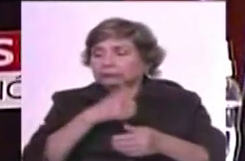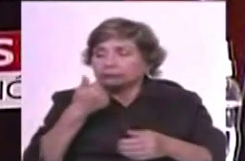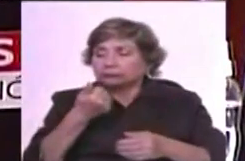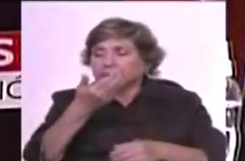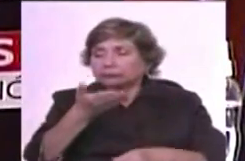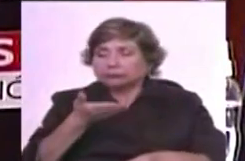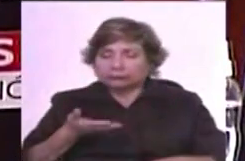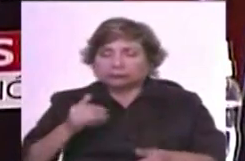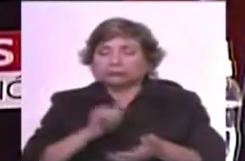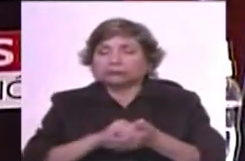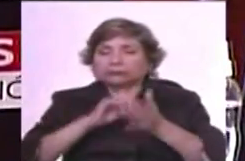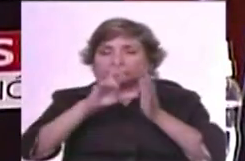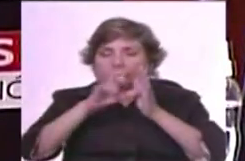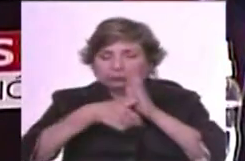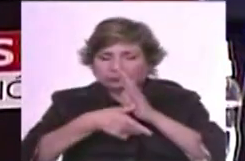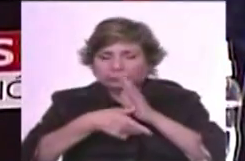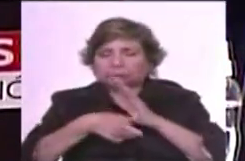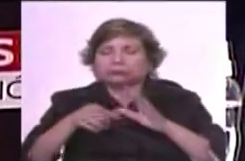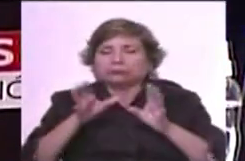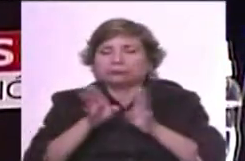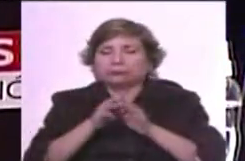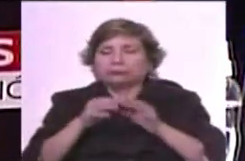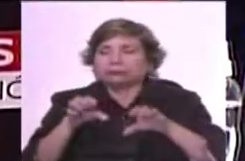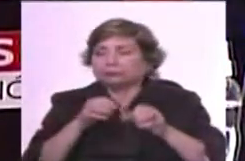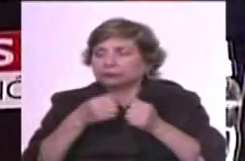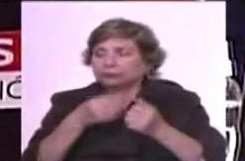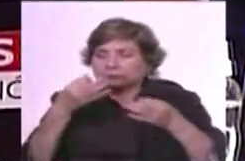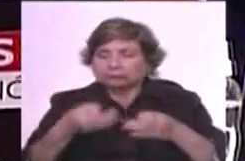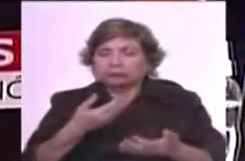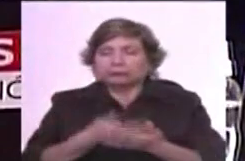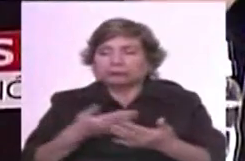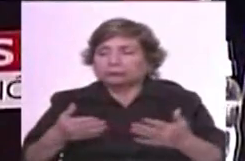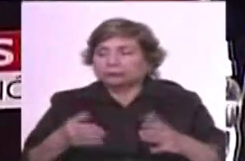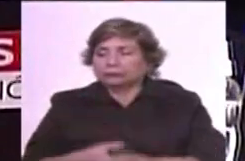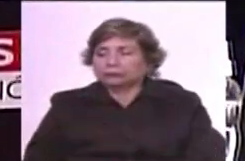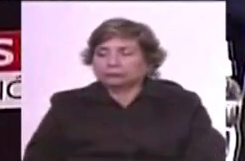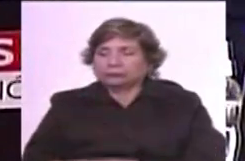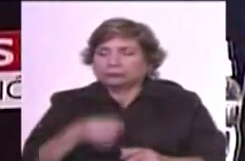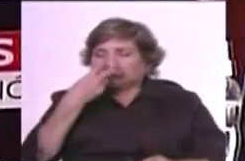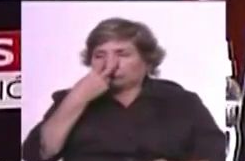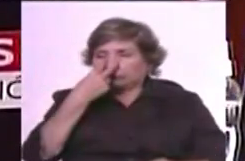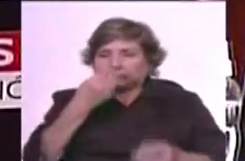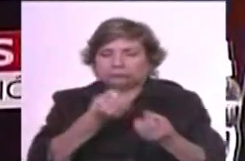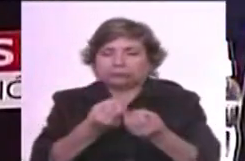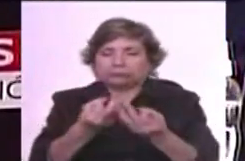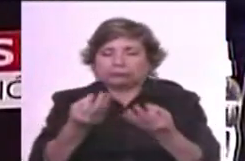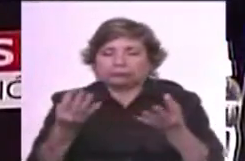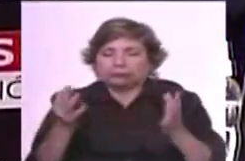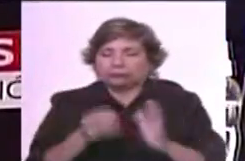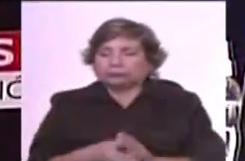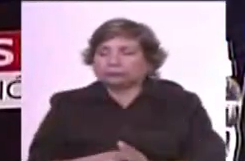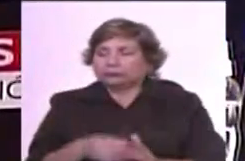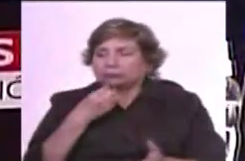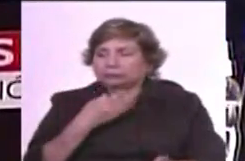favor de la Municipalidad de La Victoria. Ella acudió al Congreso de la República y señaló que todo se debía a